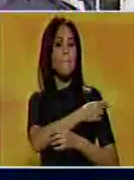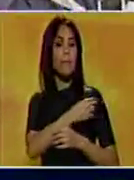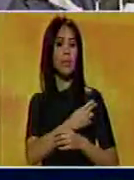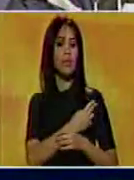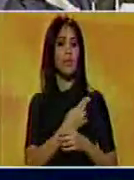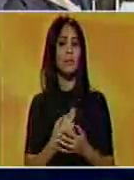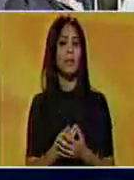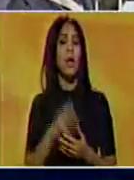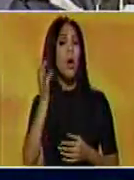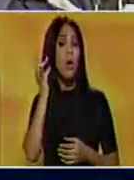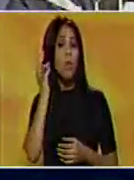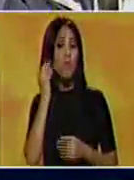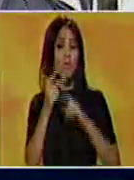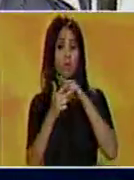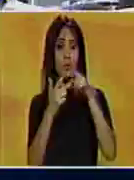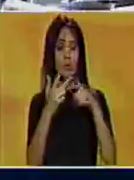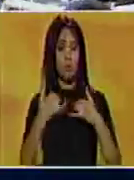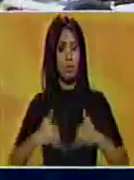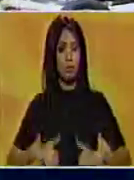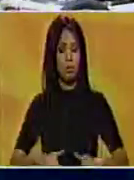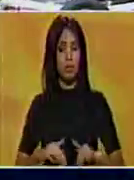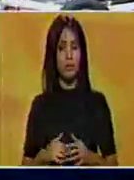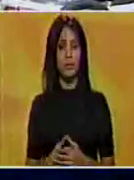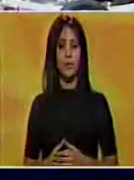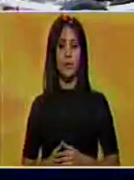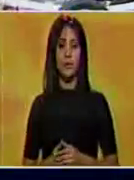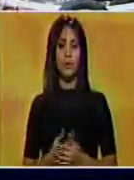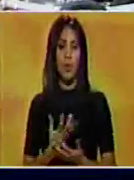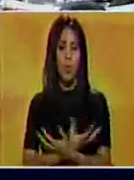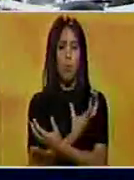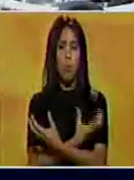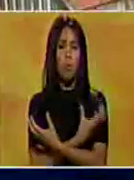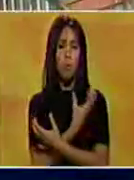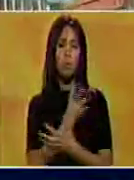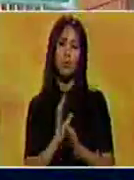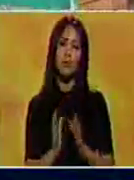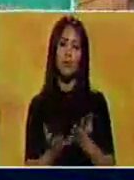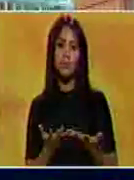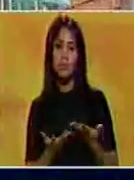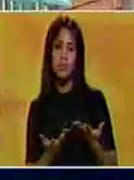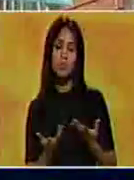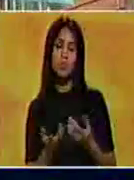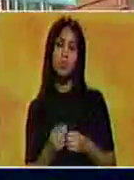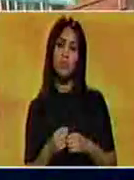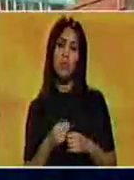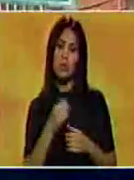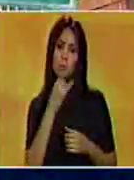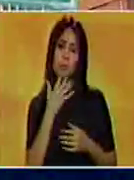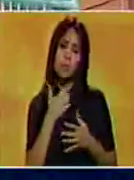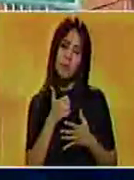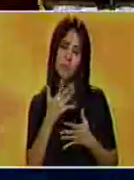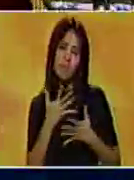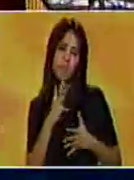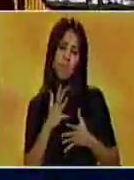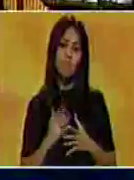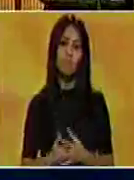la señora y los tres hijos que fueron afectados por las llamas se encuentran fuera de peligro y corresponde